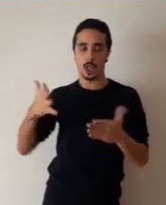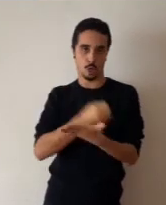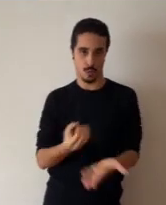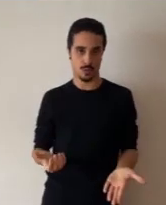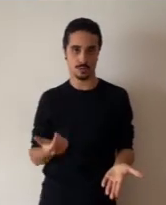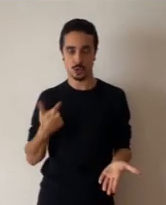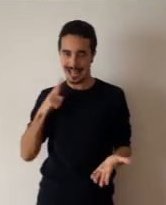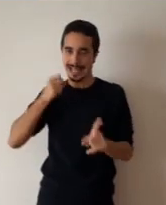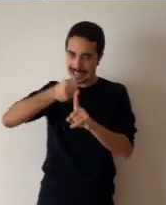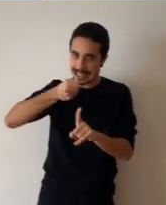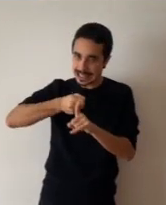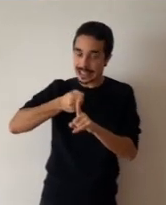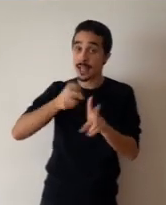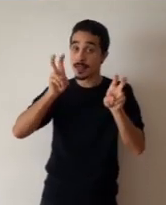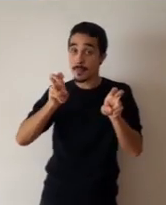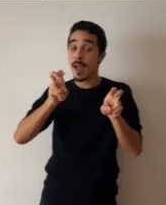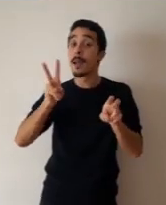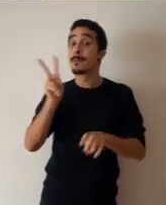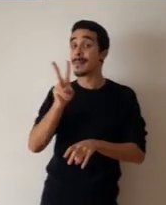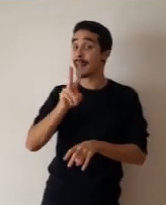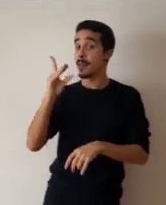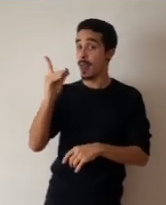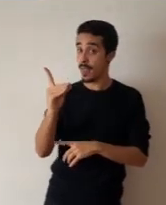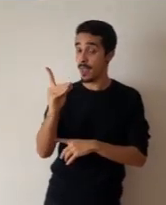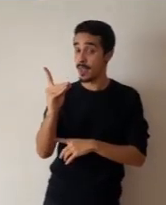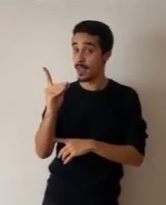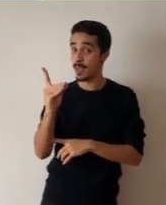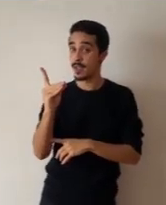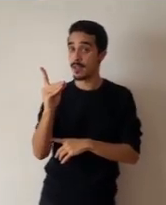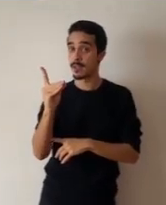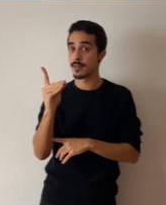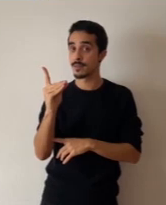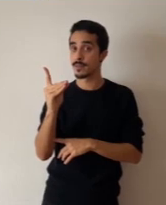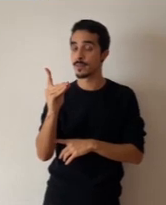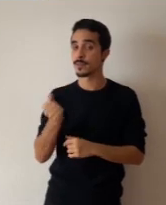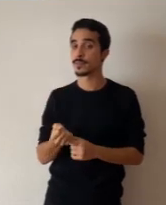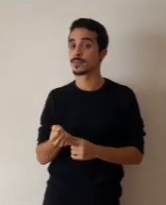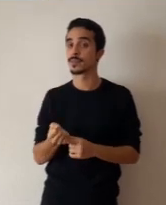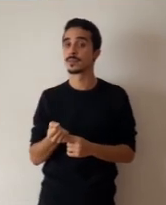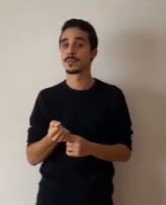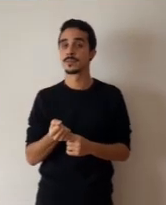que he dicho y he insistido en que quien tiene que tomar vitamina D,